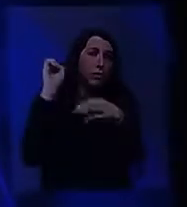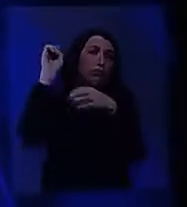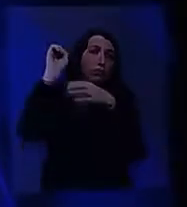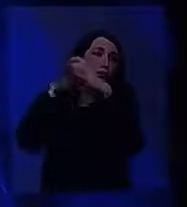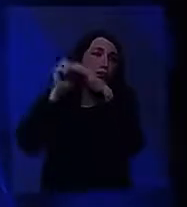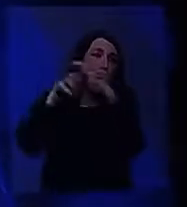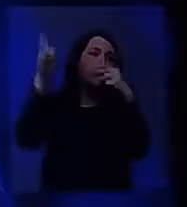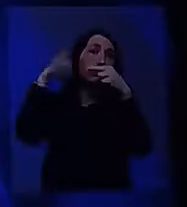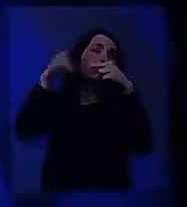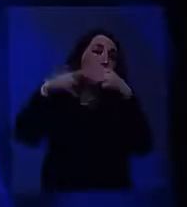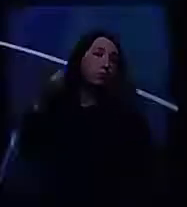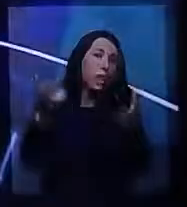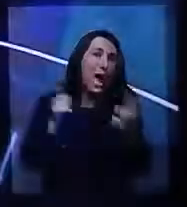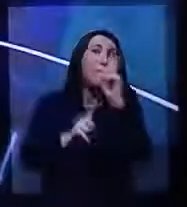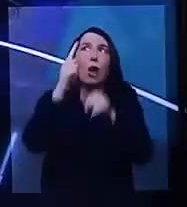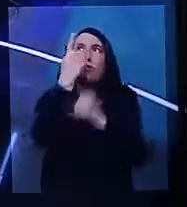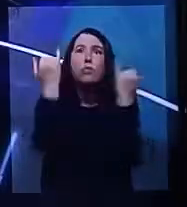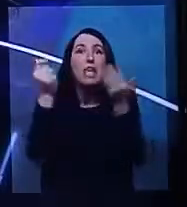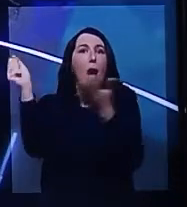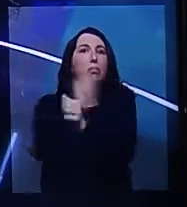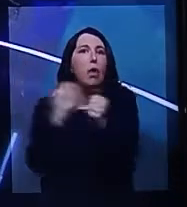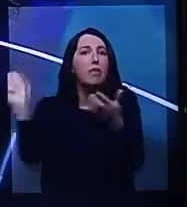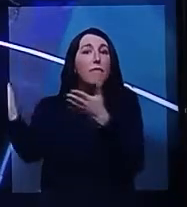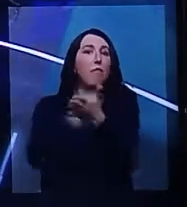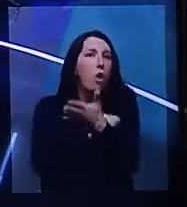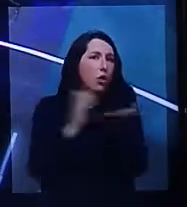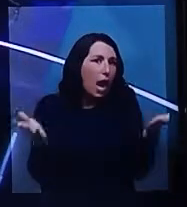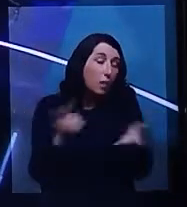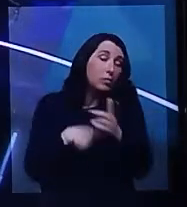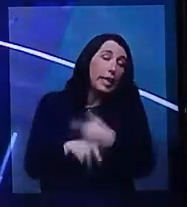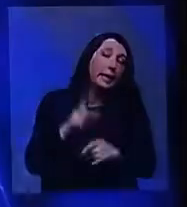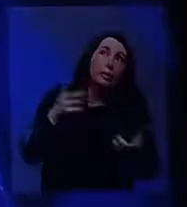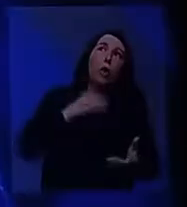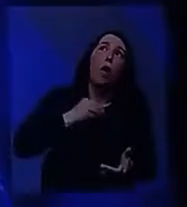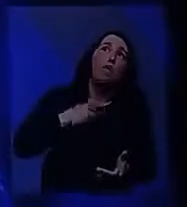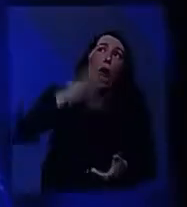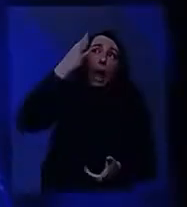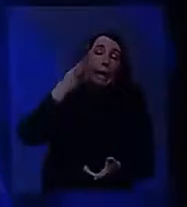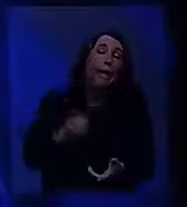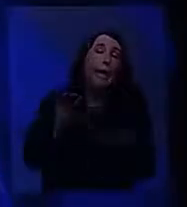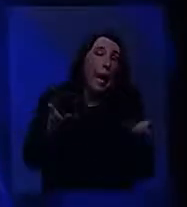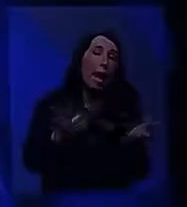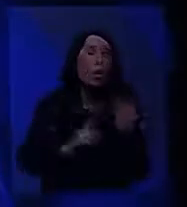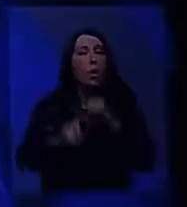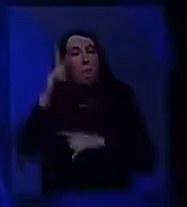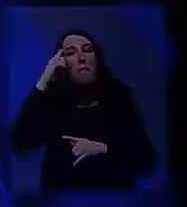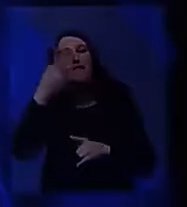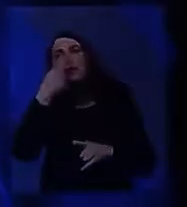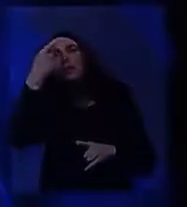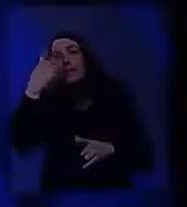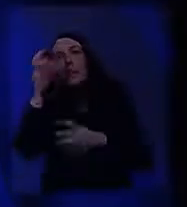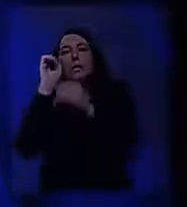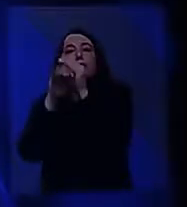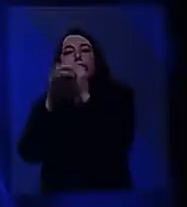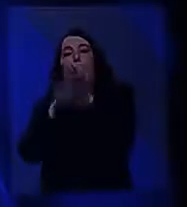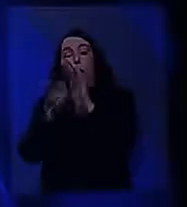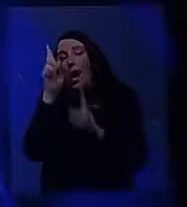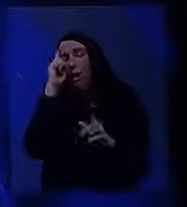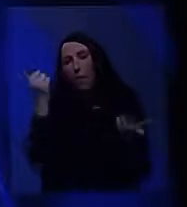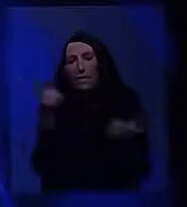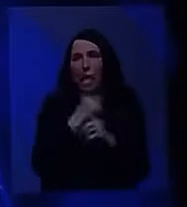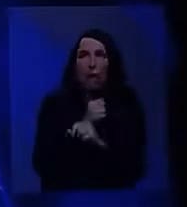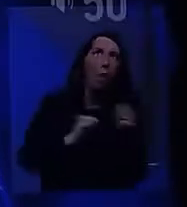como querer reventar también un poco, ¿no? Yo creo que hay muchos intereses en juego como para decir, capaz que esto puede reventar. Yo creo que hay como